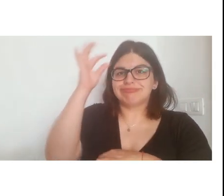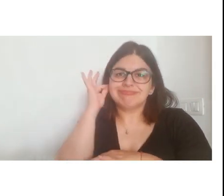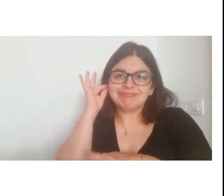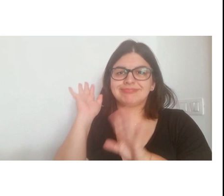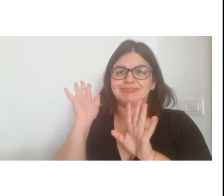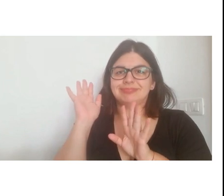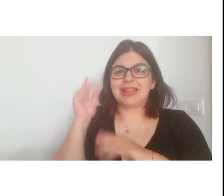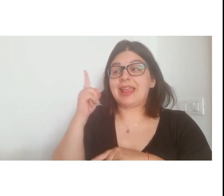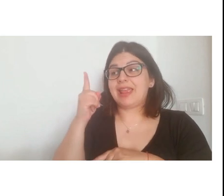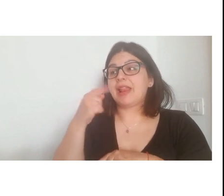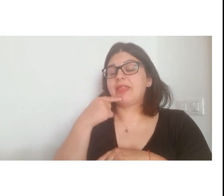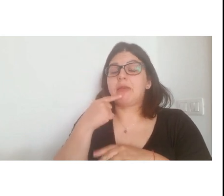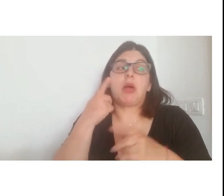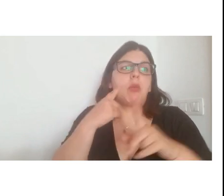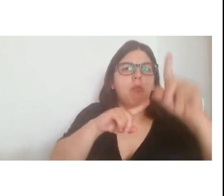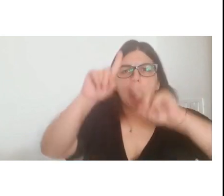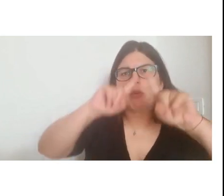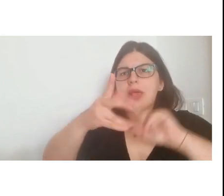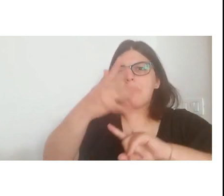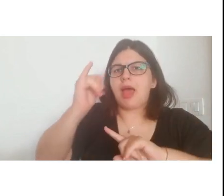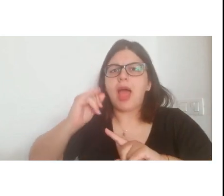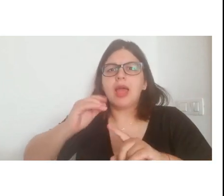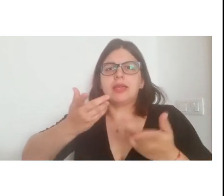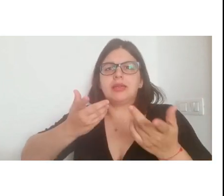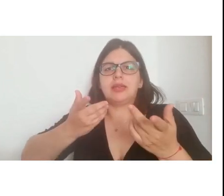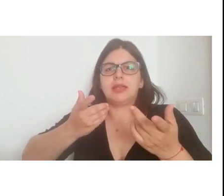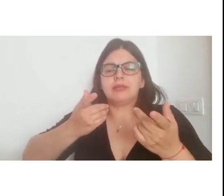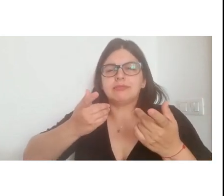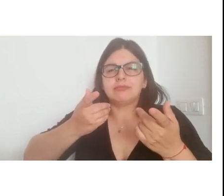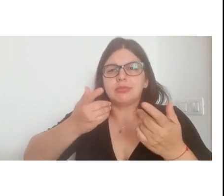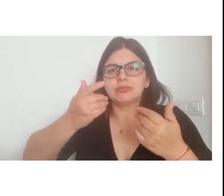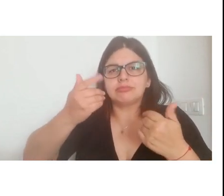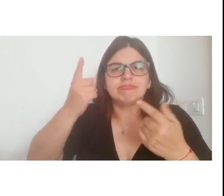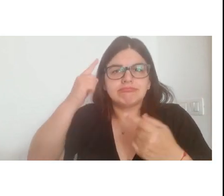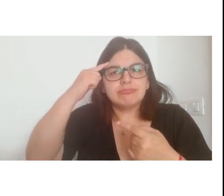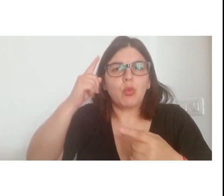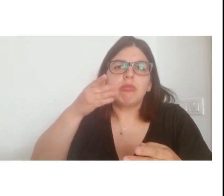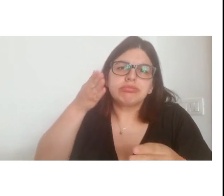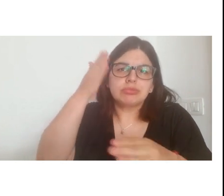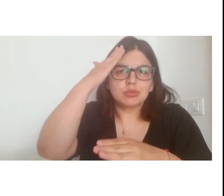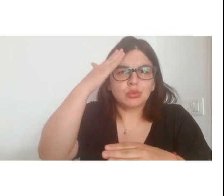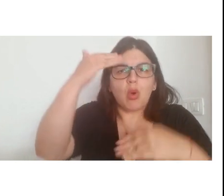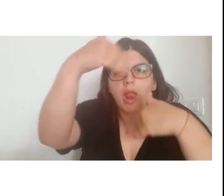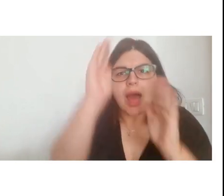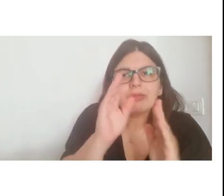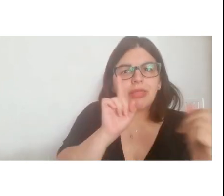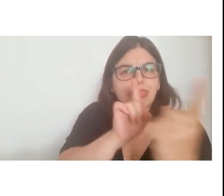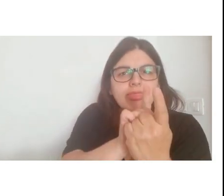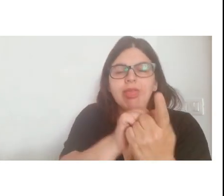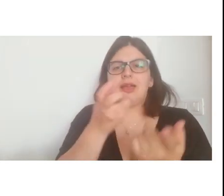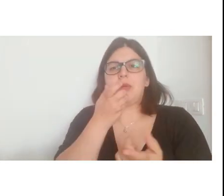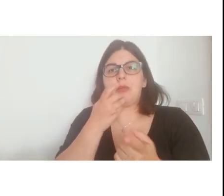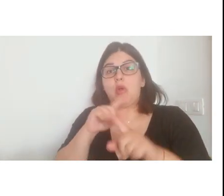atenderá e preocuparase polos teus problemas e manterá a comunicación coa túa familia e debes acudir a él ou